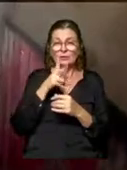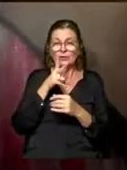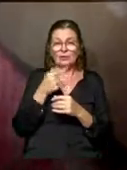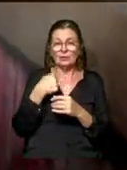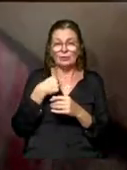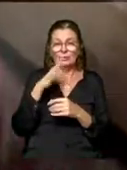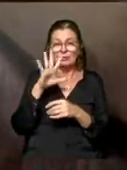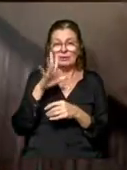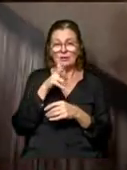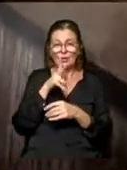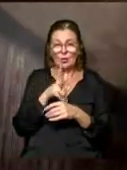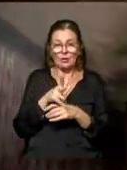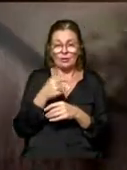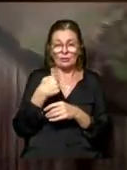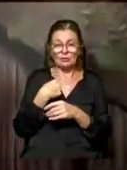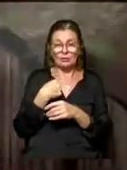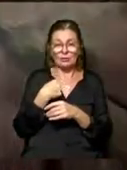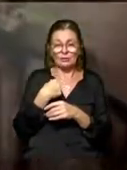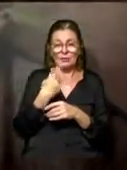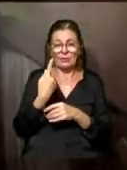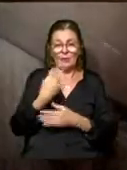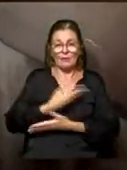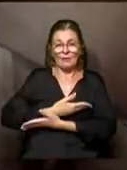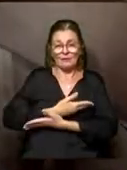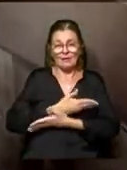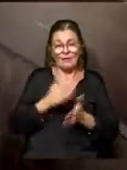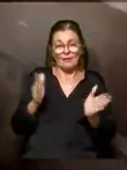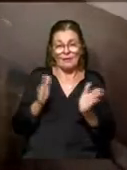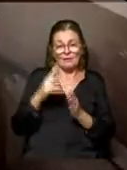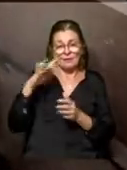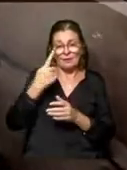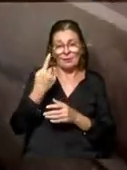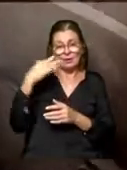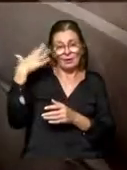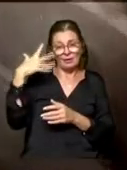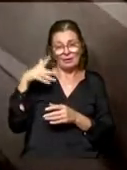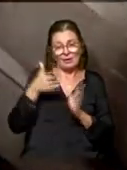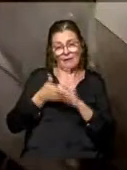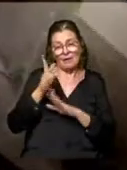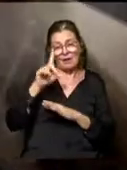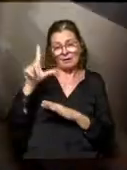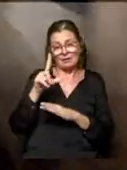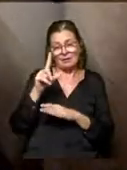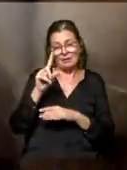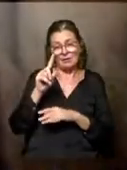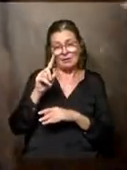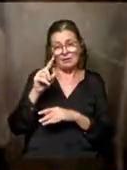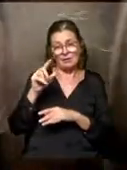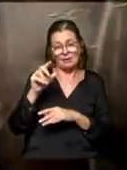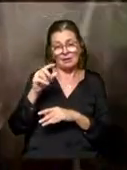tengo 5 niños. Tengo un bebé, un adolescente que va al liceo y un nene de 12,